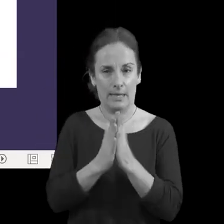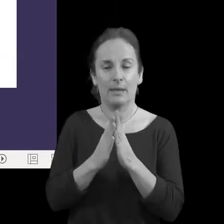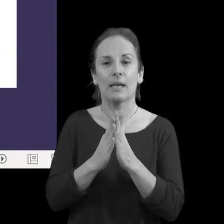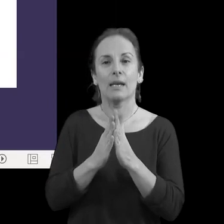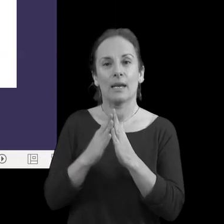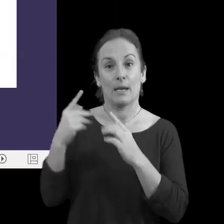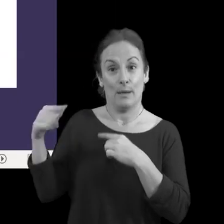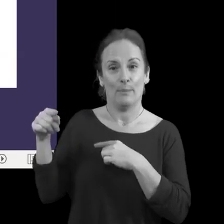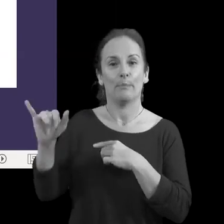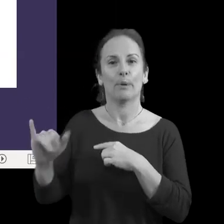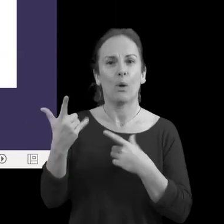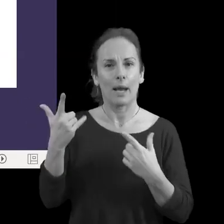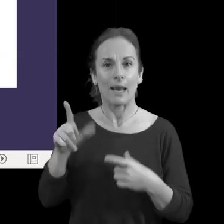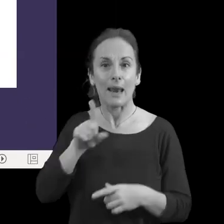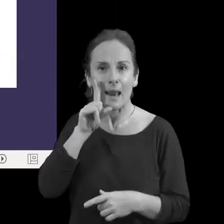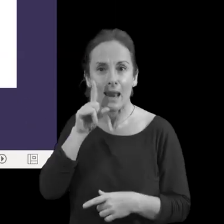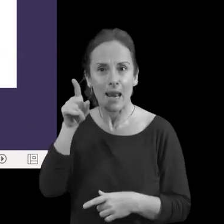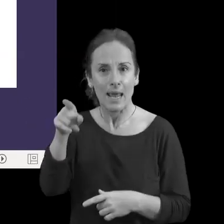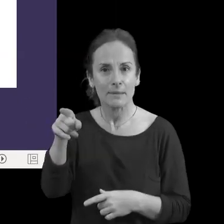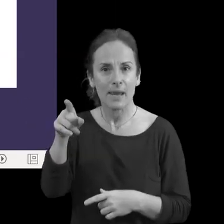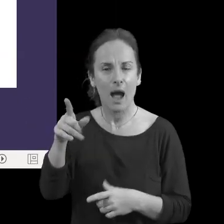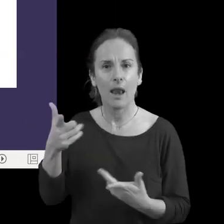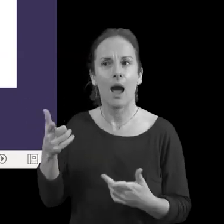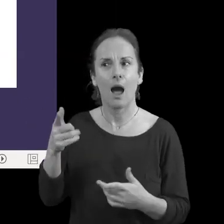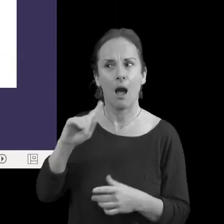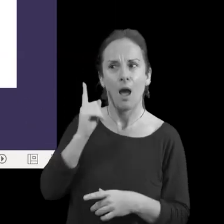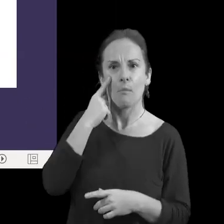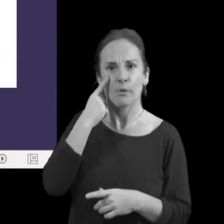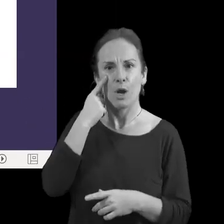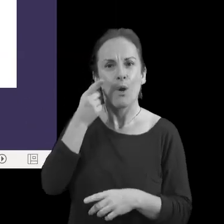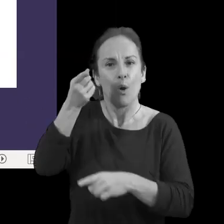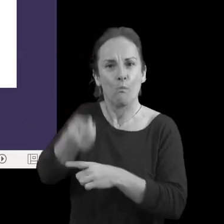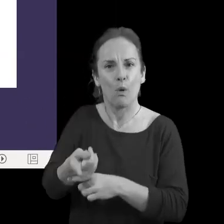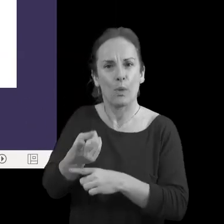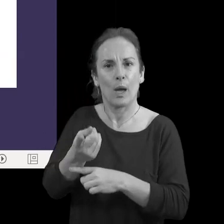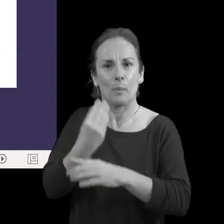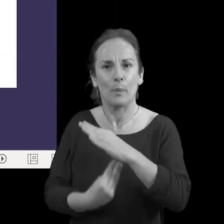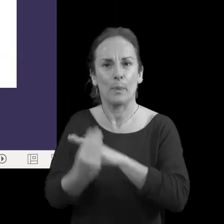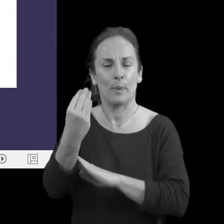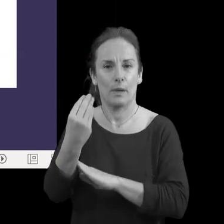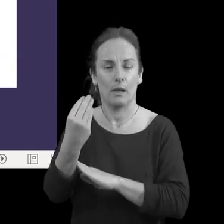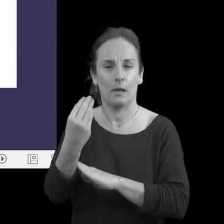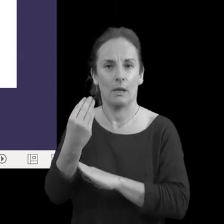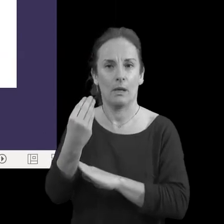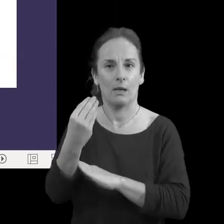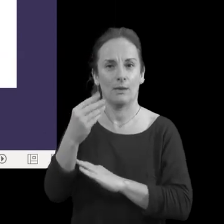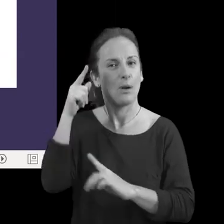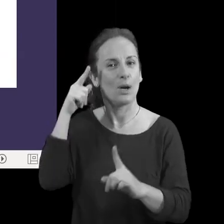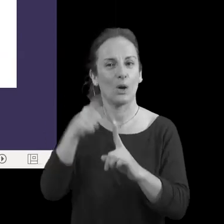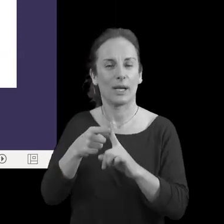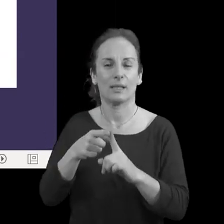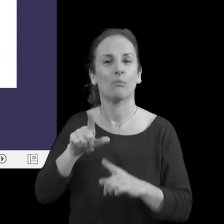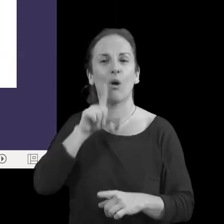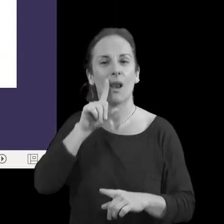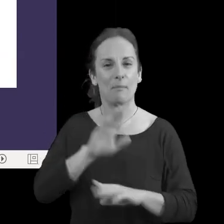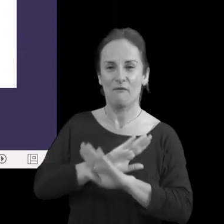a ser madres como manera de corregirles una sexualidad desviada, ¿no? Esto lo cuenta este libro, Yo no quería ser madre,